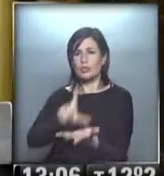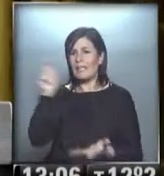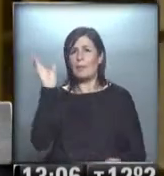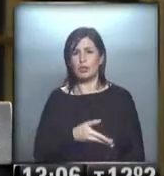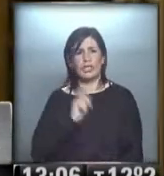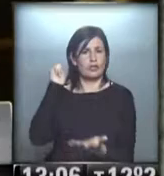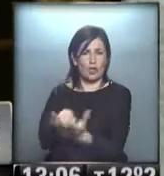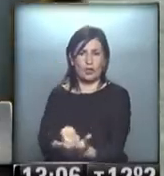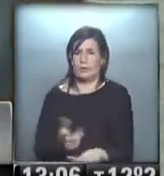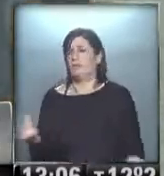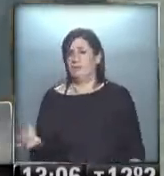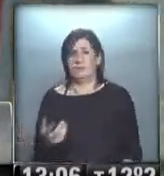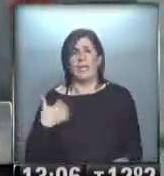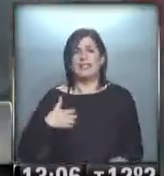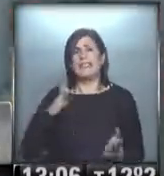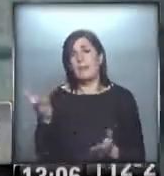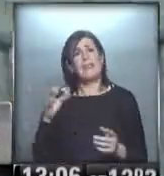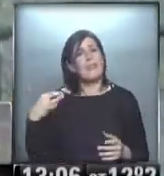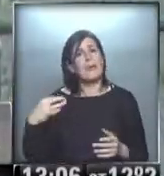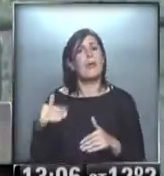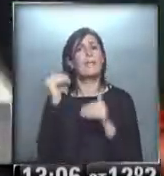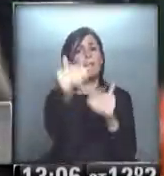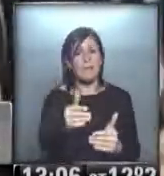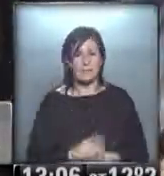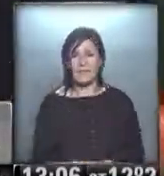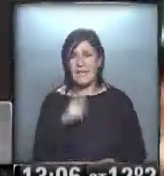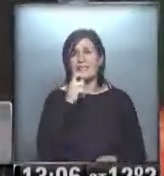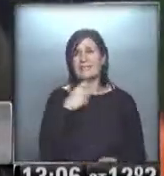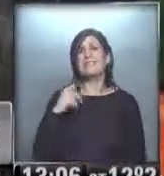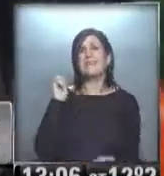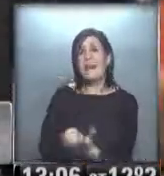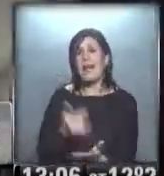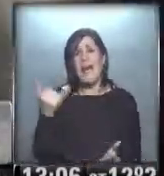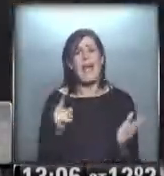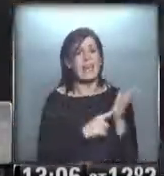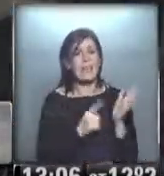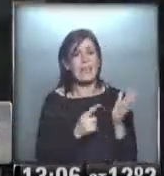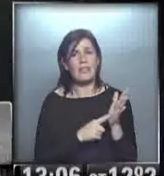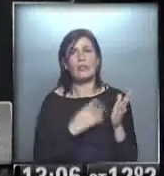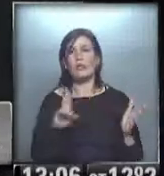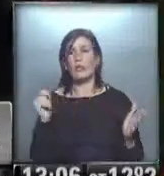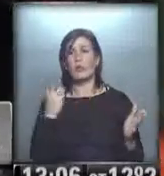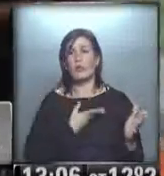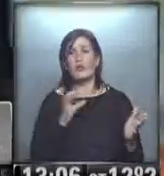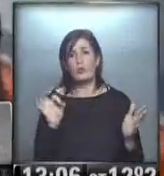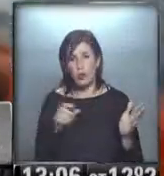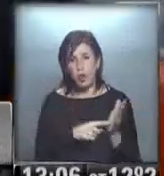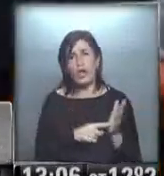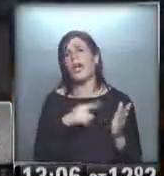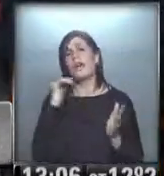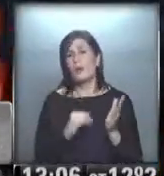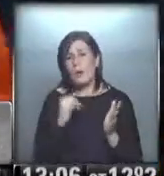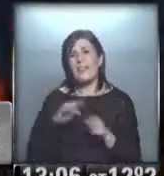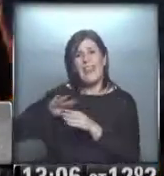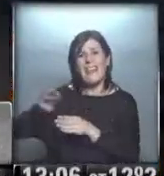esta manera, la Argentina insiste en que hacerlo implicaría violar la cláusula RUFO con vigencia hasta enero de 2015, que implica que ningún